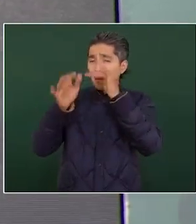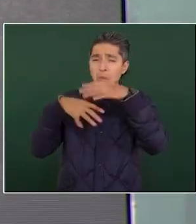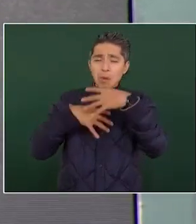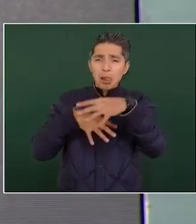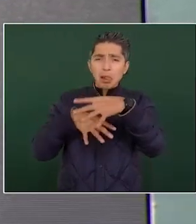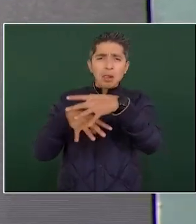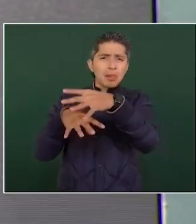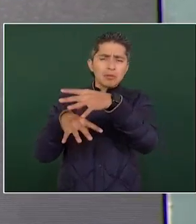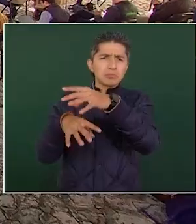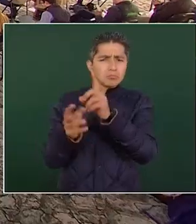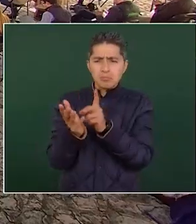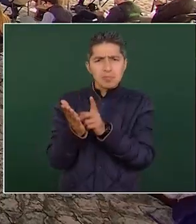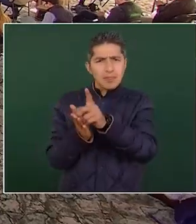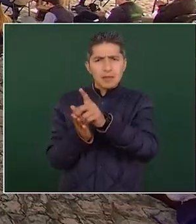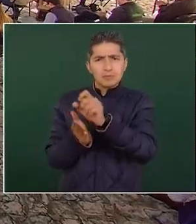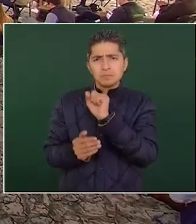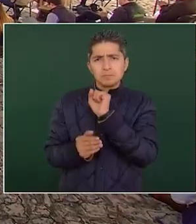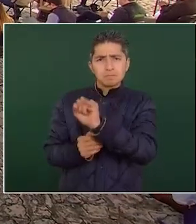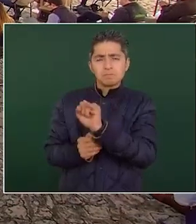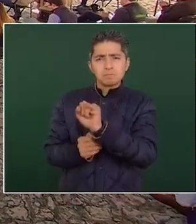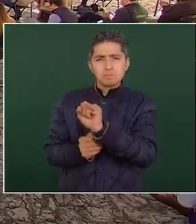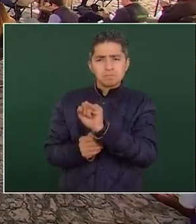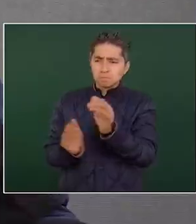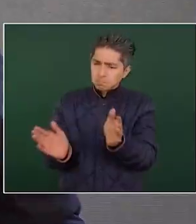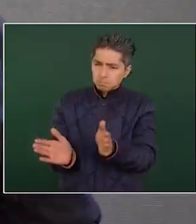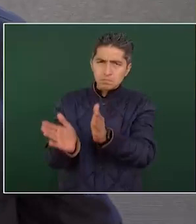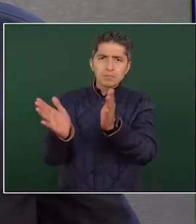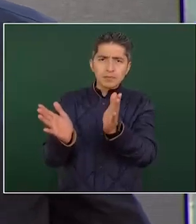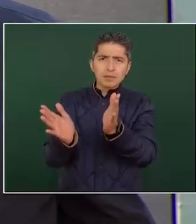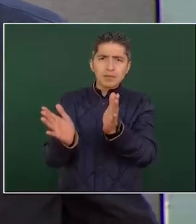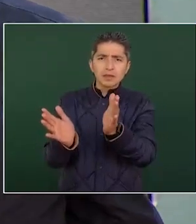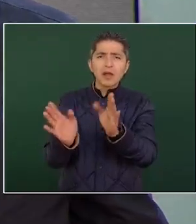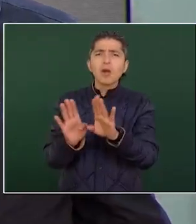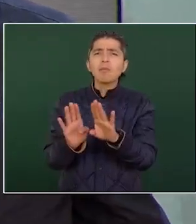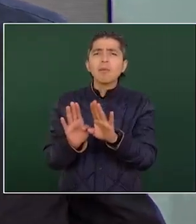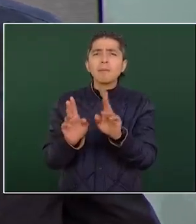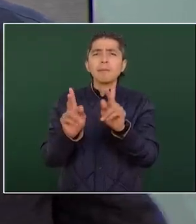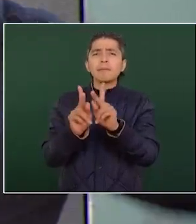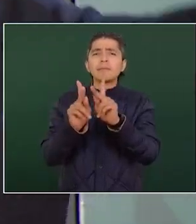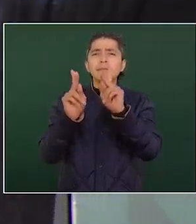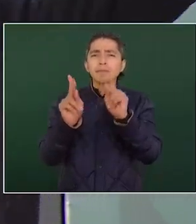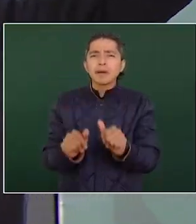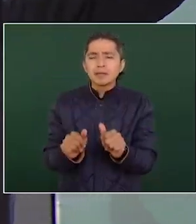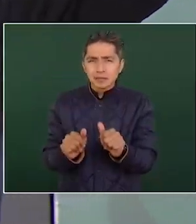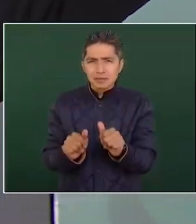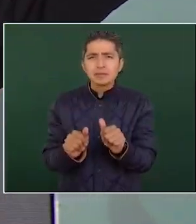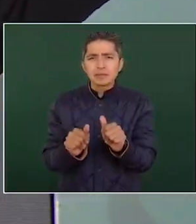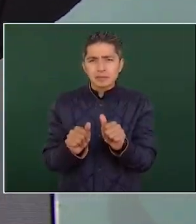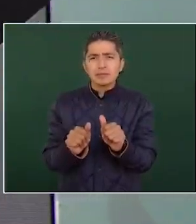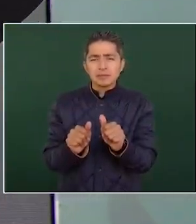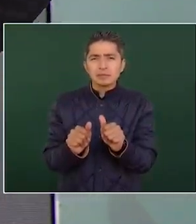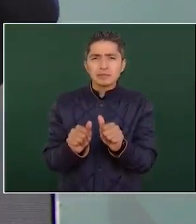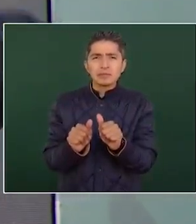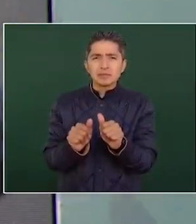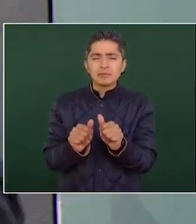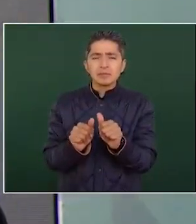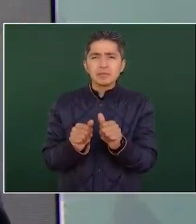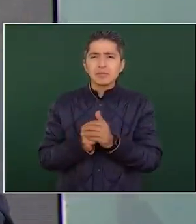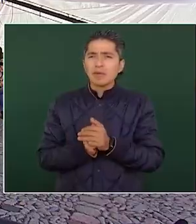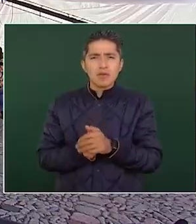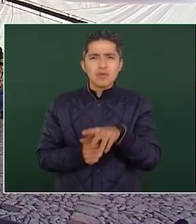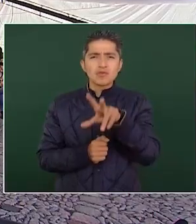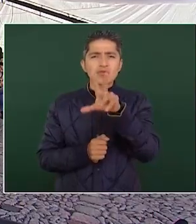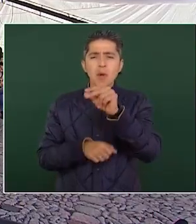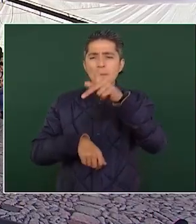manifestarse, que es un derecho, de manera pacífica, que no se